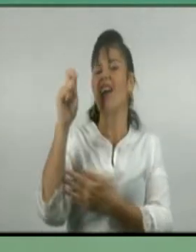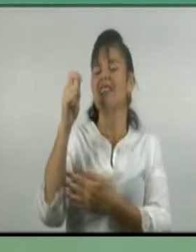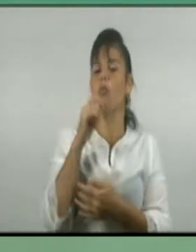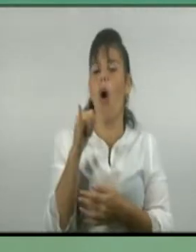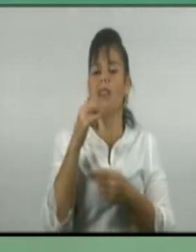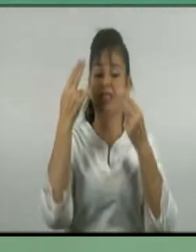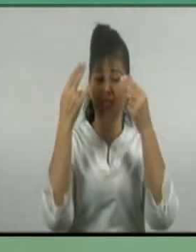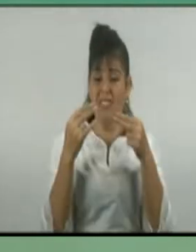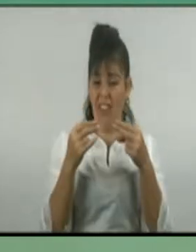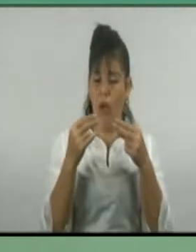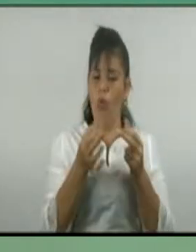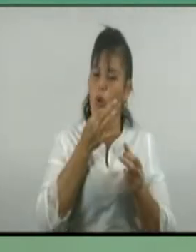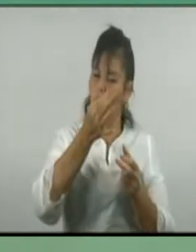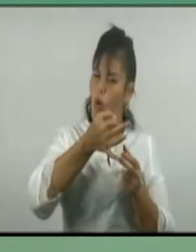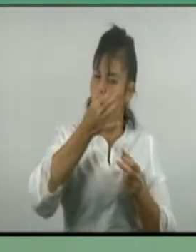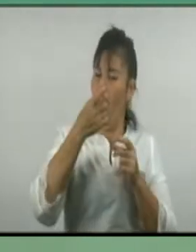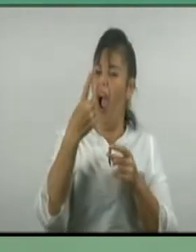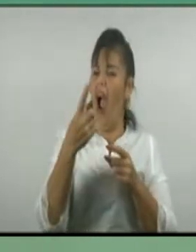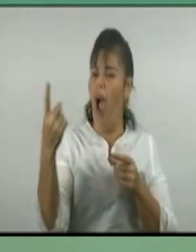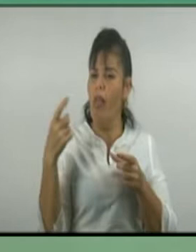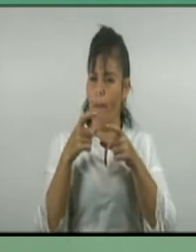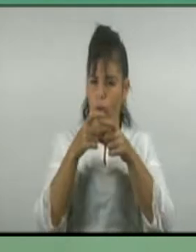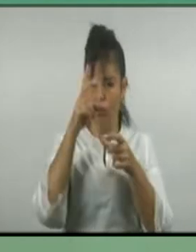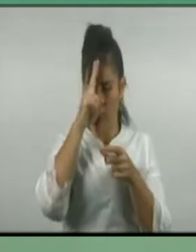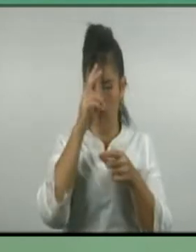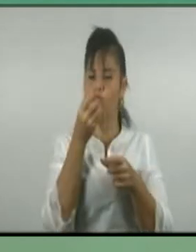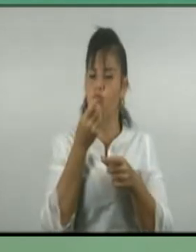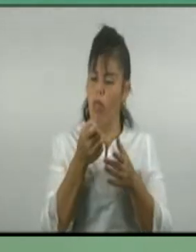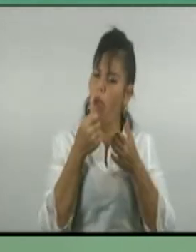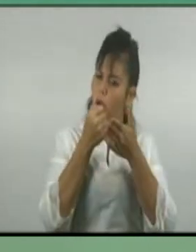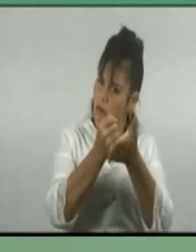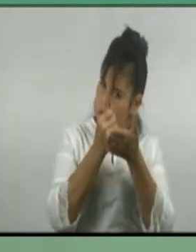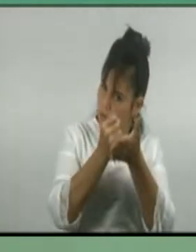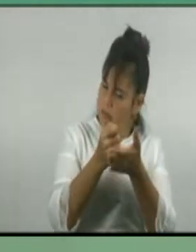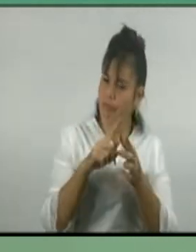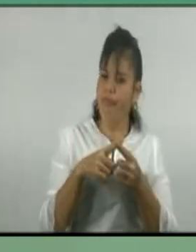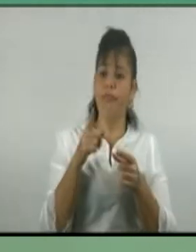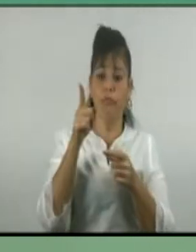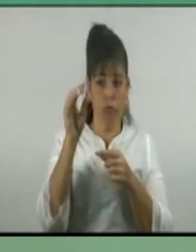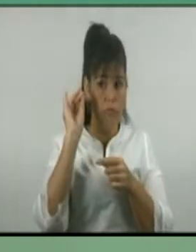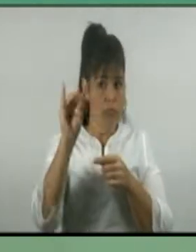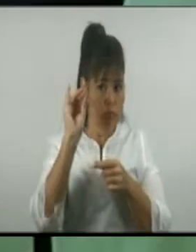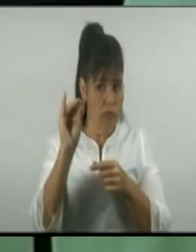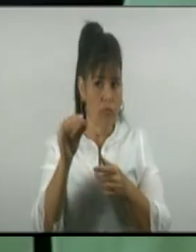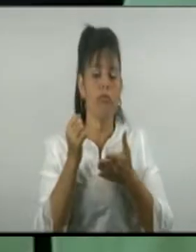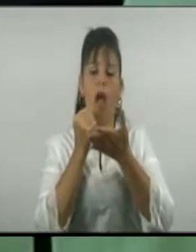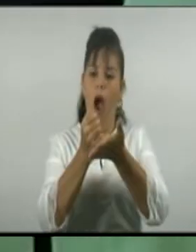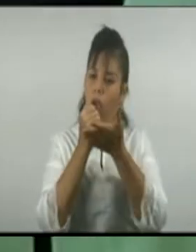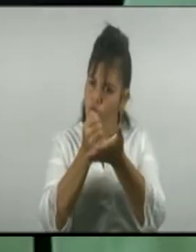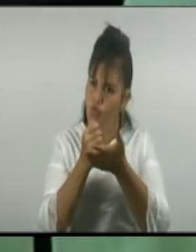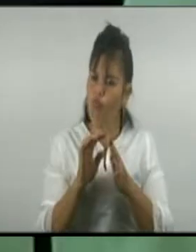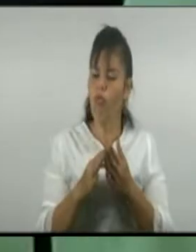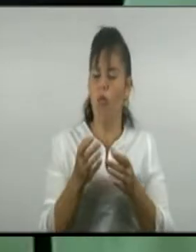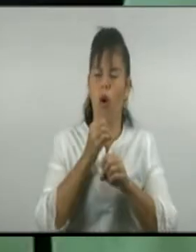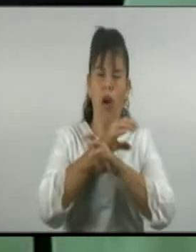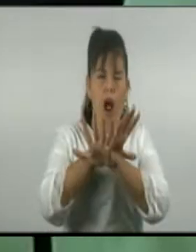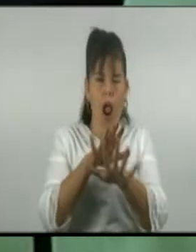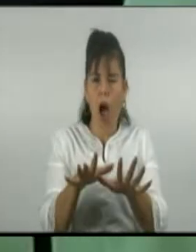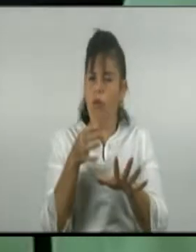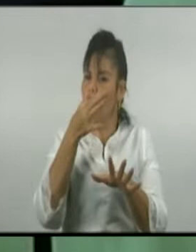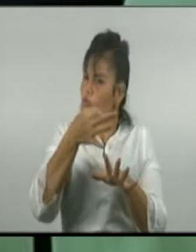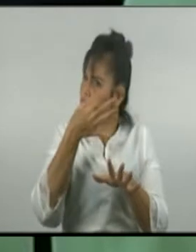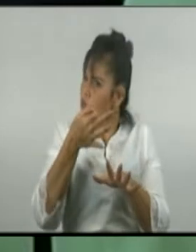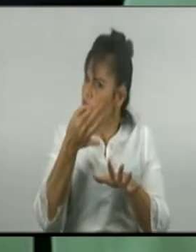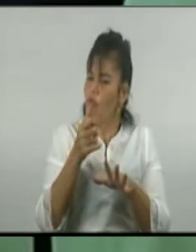policlínico de la provincia que puede conducir puede alertar puede ayudar a esclarecer cualquier duda